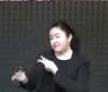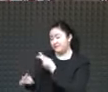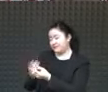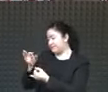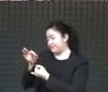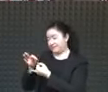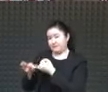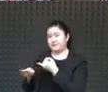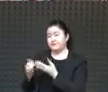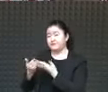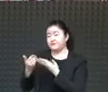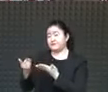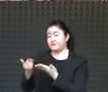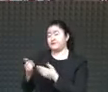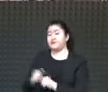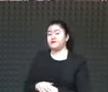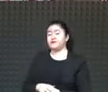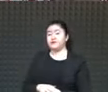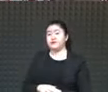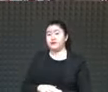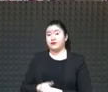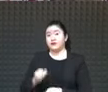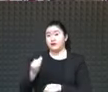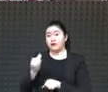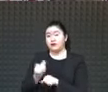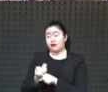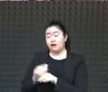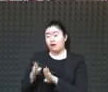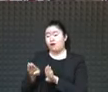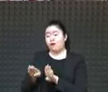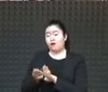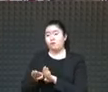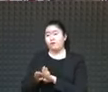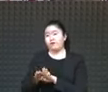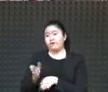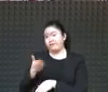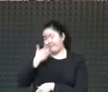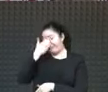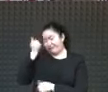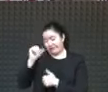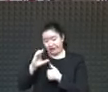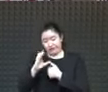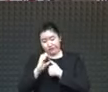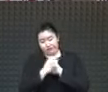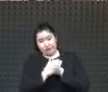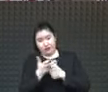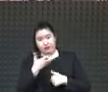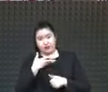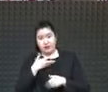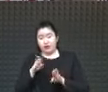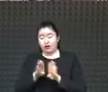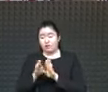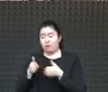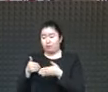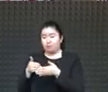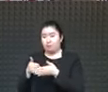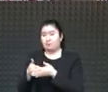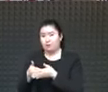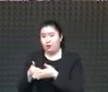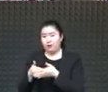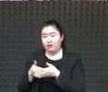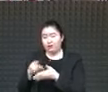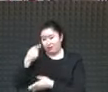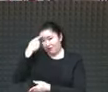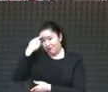preguntarle sobre esta situación de que está congelada o atorada, no sé, en el Congreso, la reforma para reconocer a los